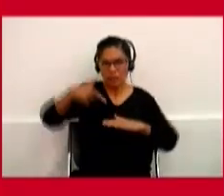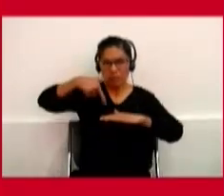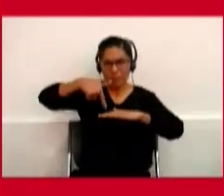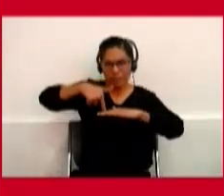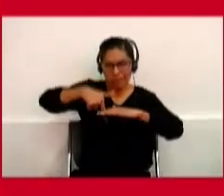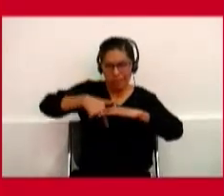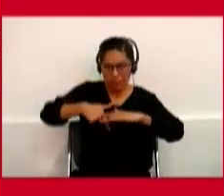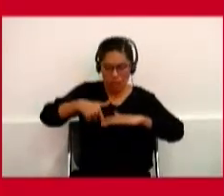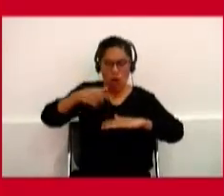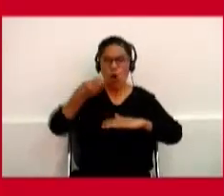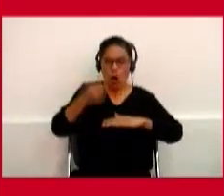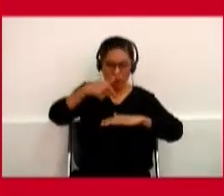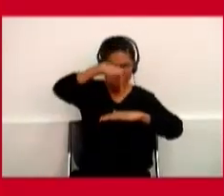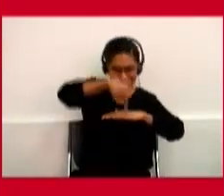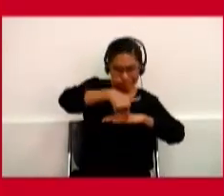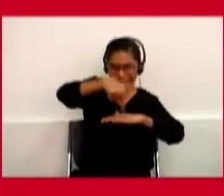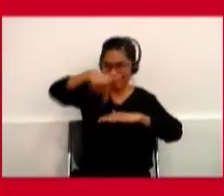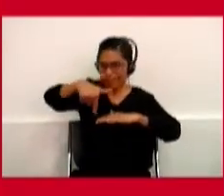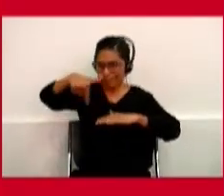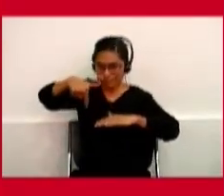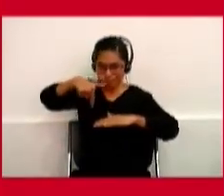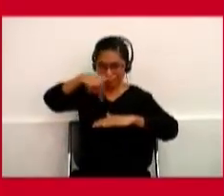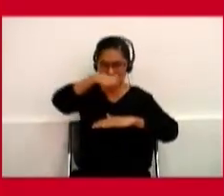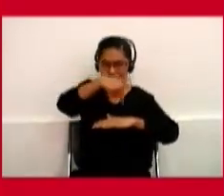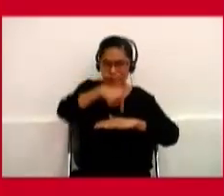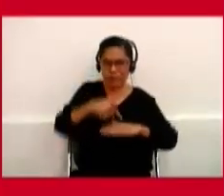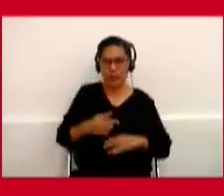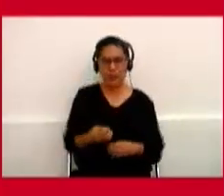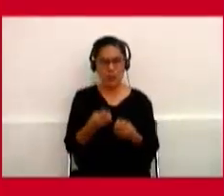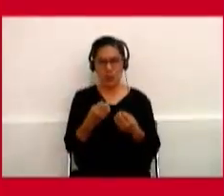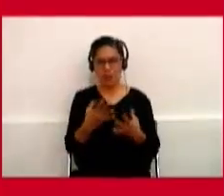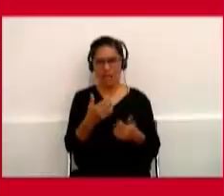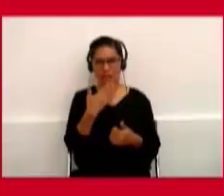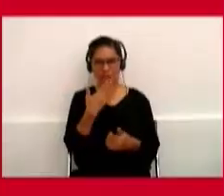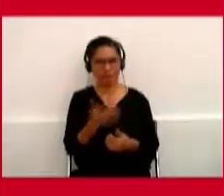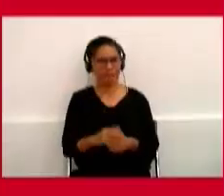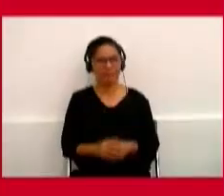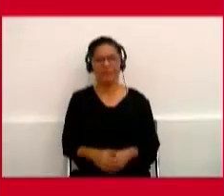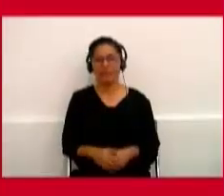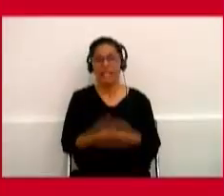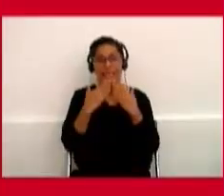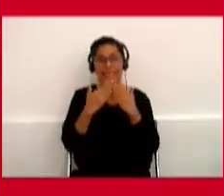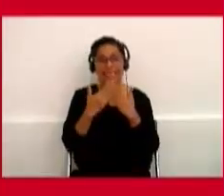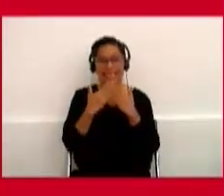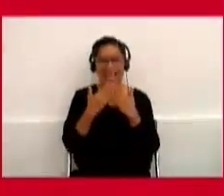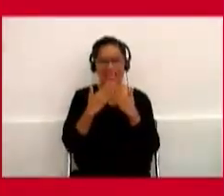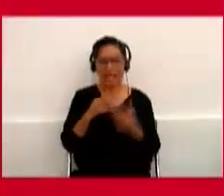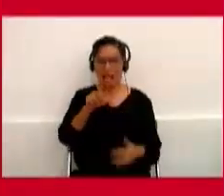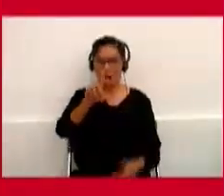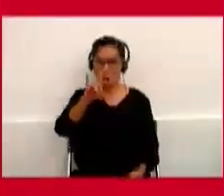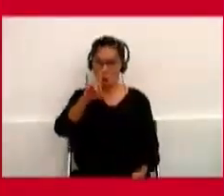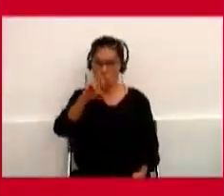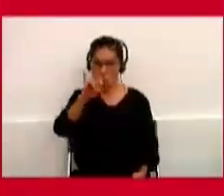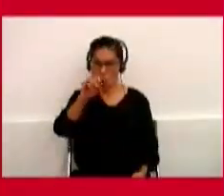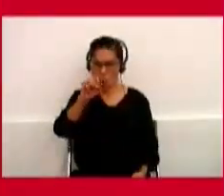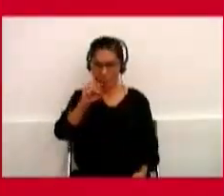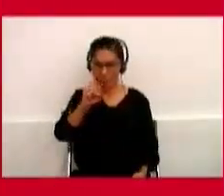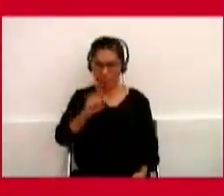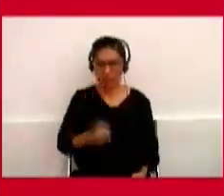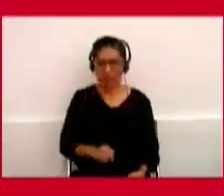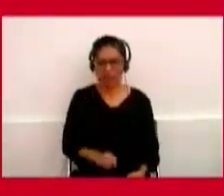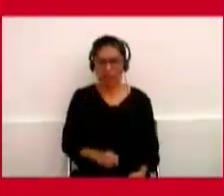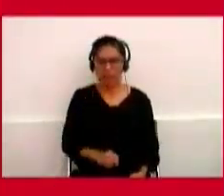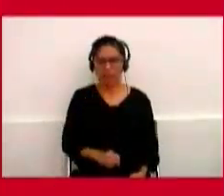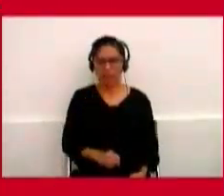puede manejar mucho mejor. Conforme, de acuerdo. Bien, muchas gracias, Luis Iparraguirre. Optimización del